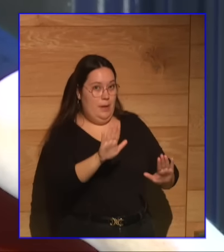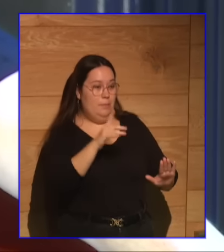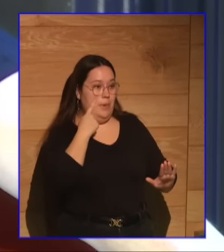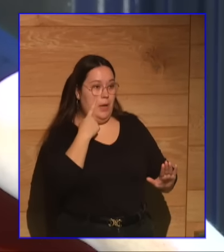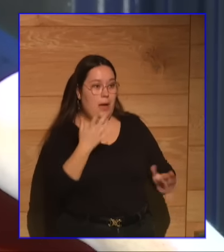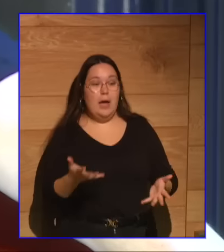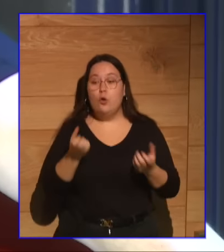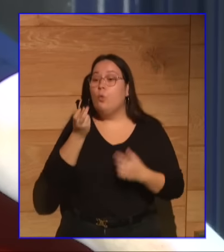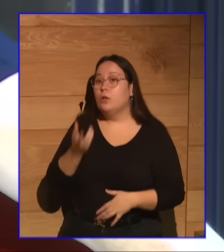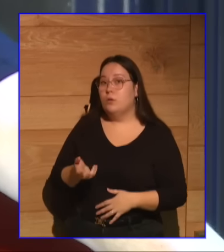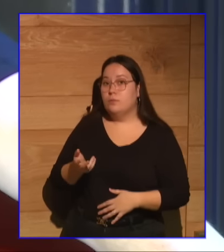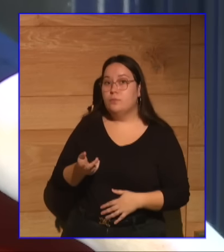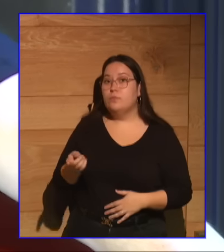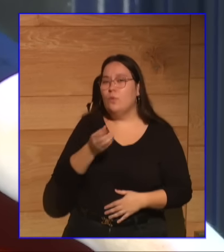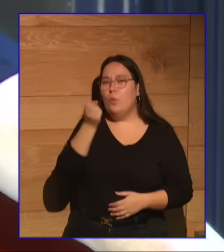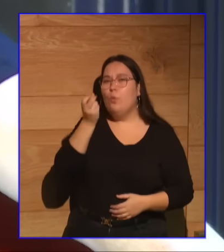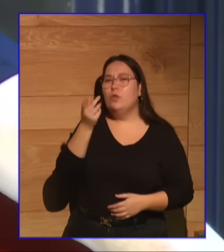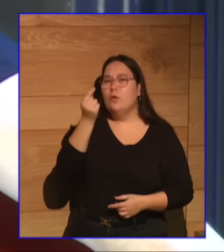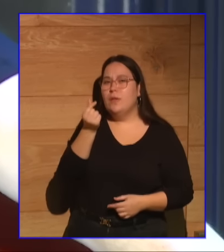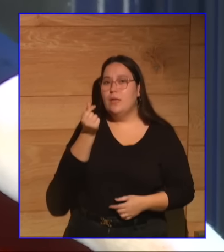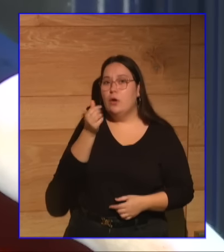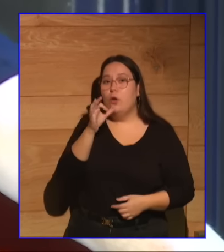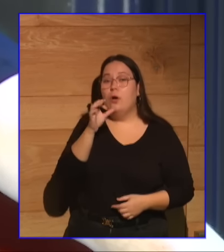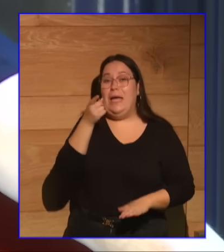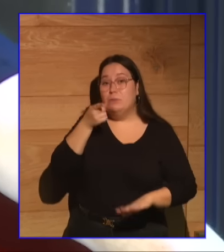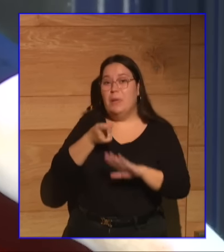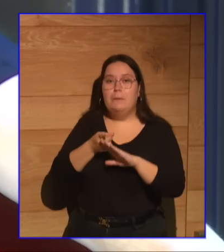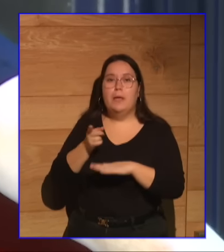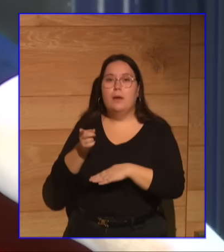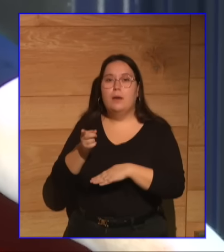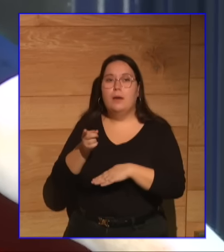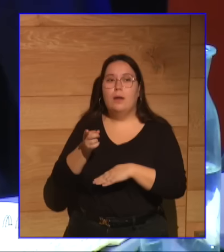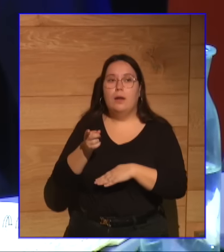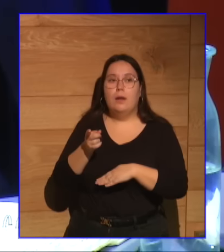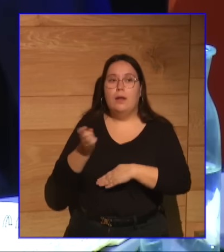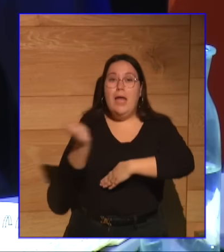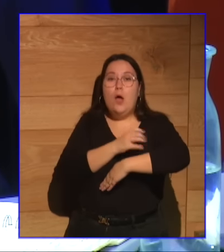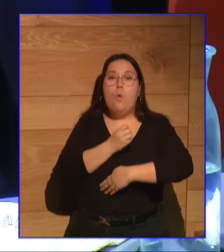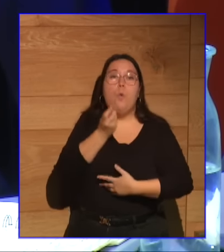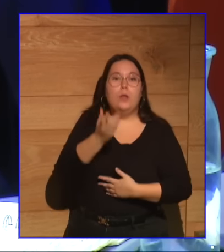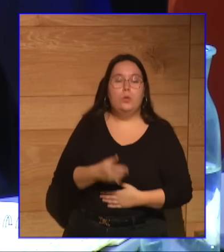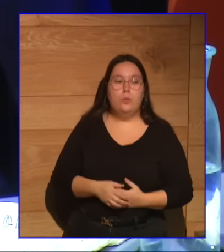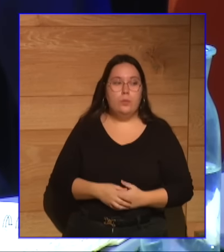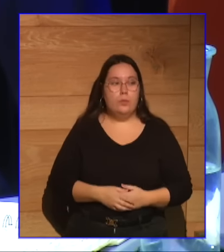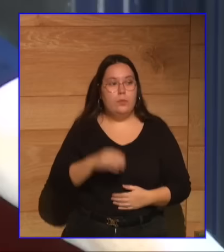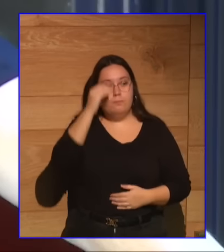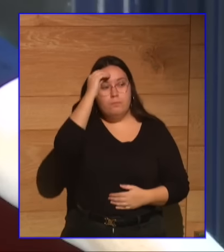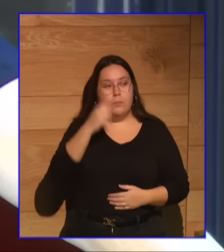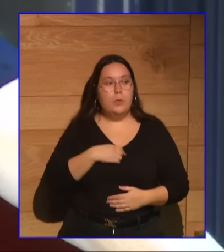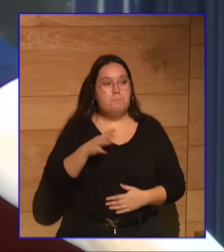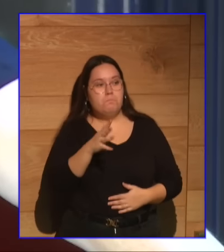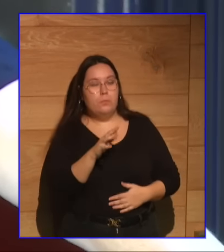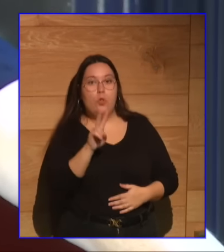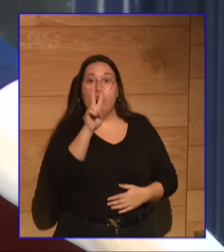cuánto? ¿Cuánto dinero crees que se llevó Spielberg de esos 1.000 millones de dólares? Voy a ponerme por lo